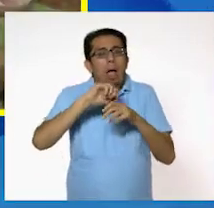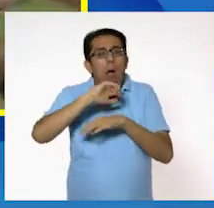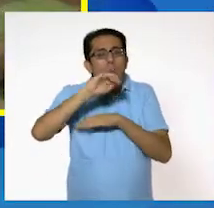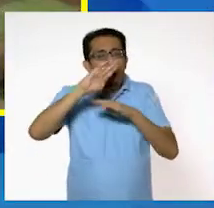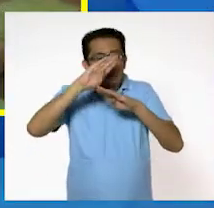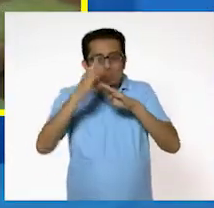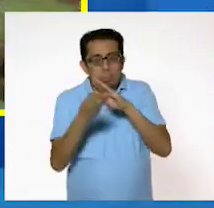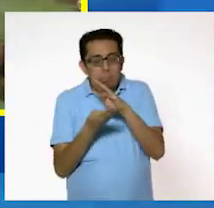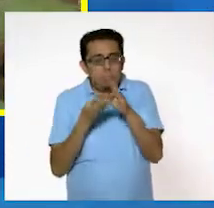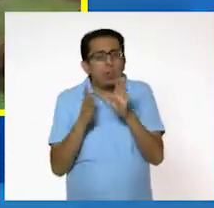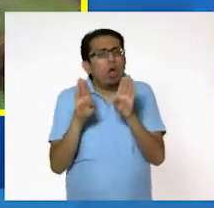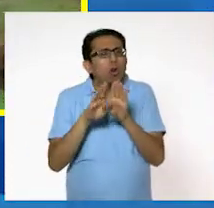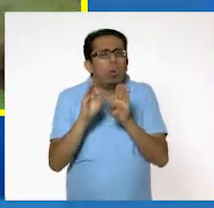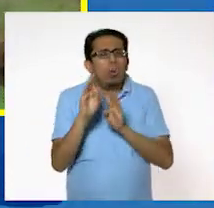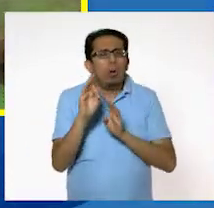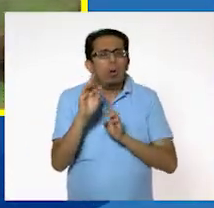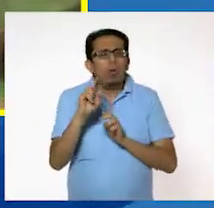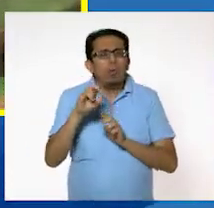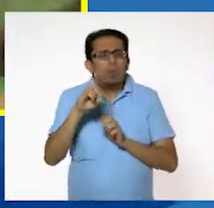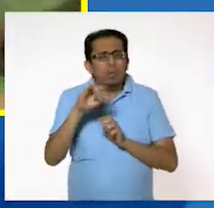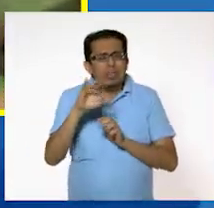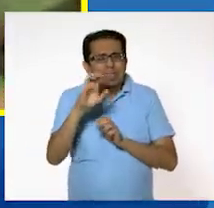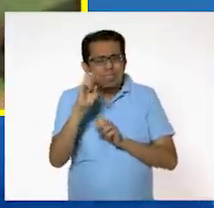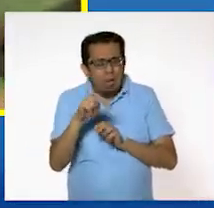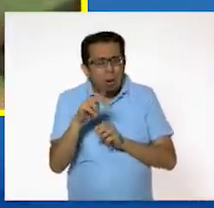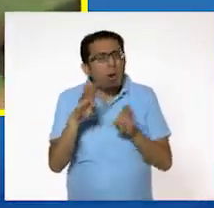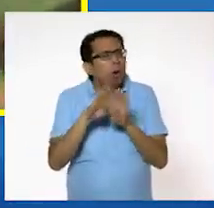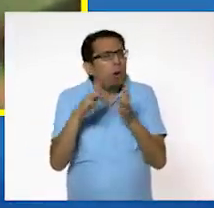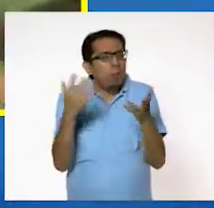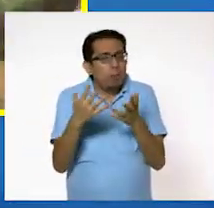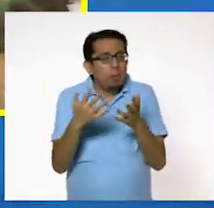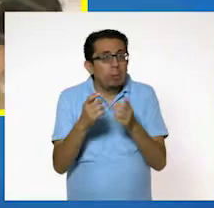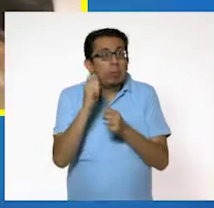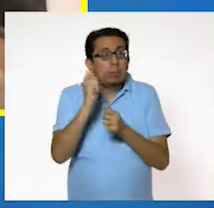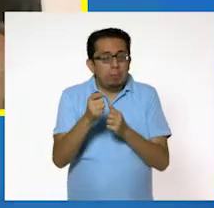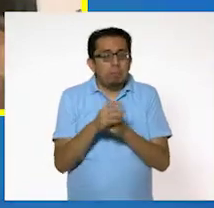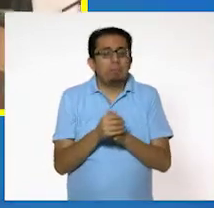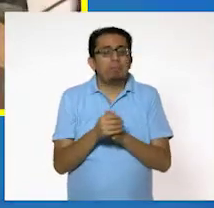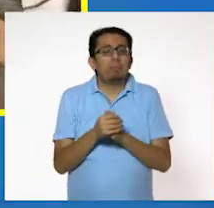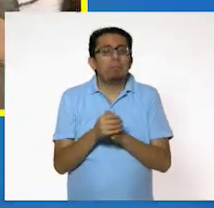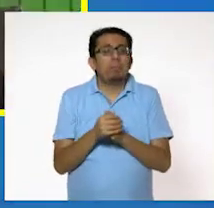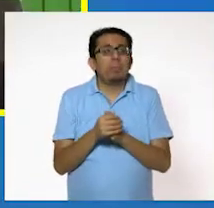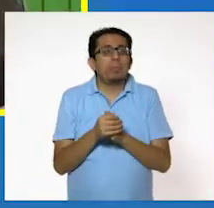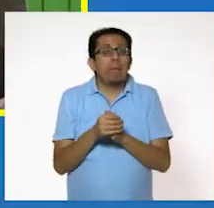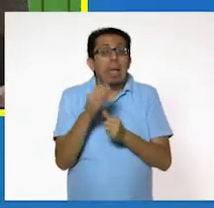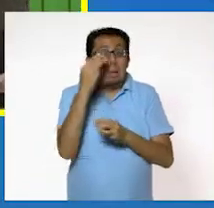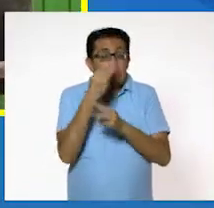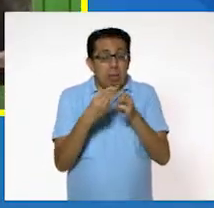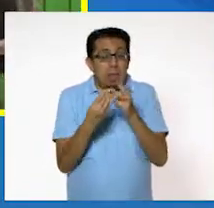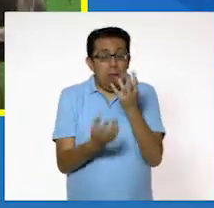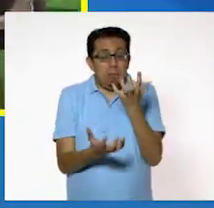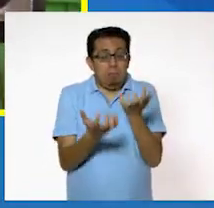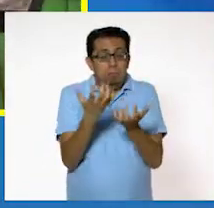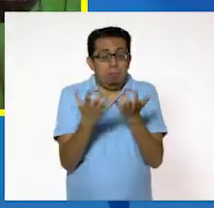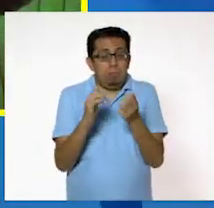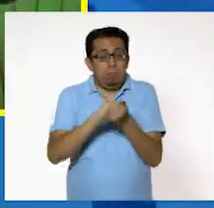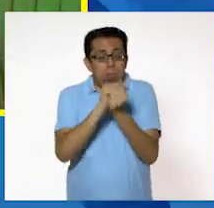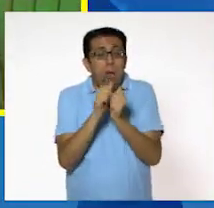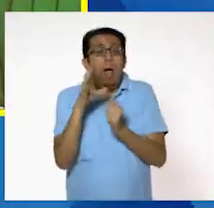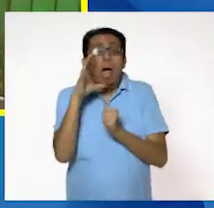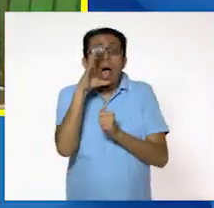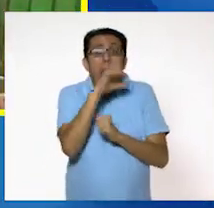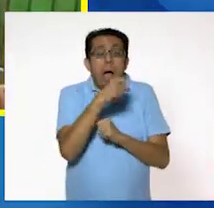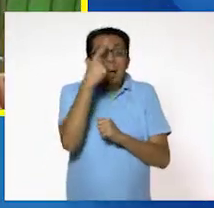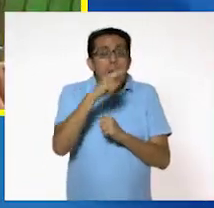en qué consiste la fundición? Sí, la fundición consiste básicamente en calentar los materiales para